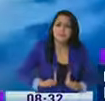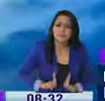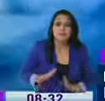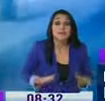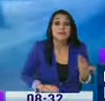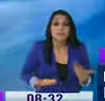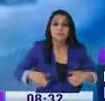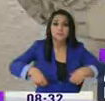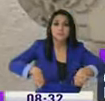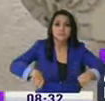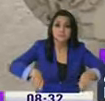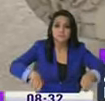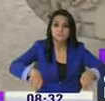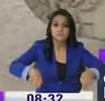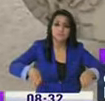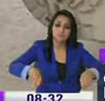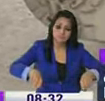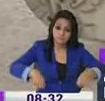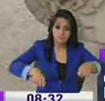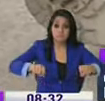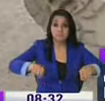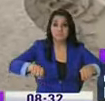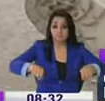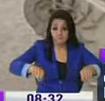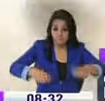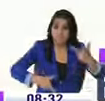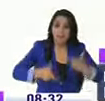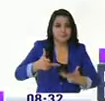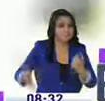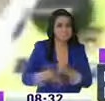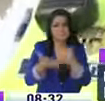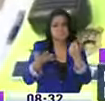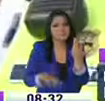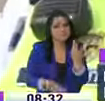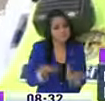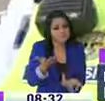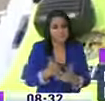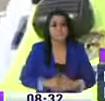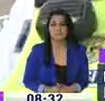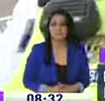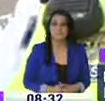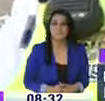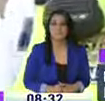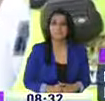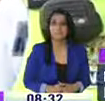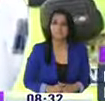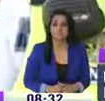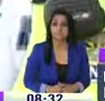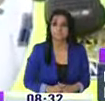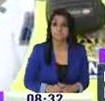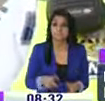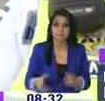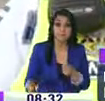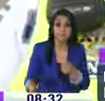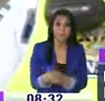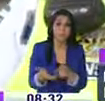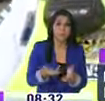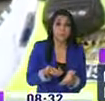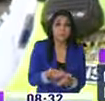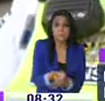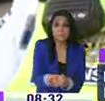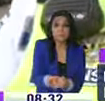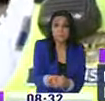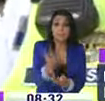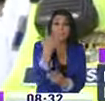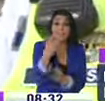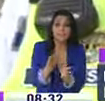se habría quedado dormido mientras conducía su motocicleta. Se estrella y va avanzando unos